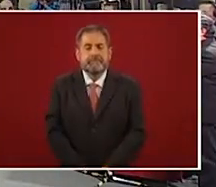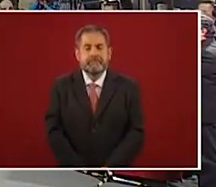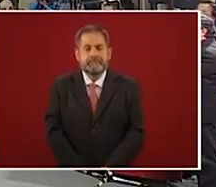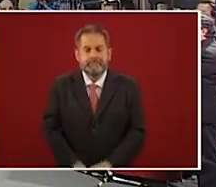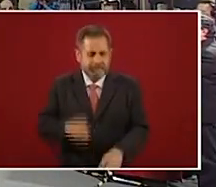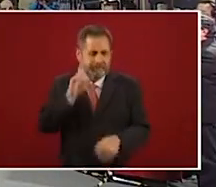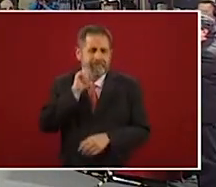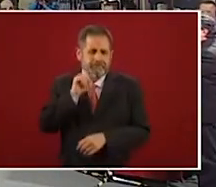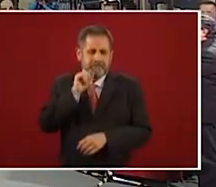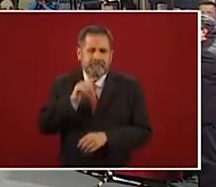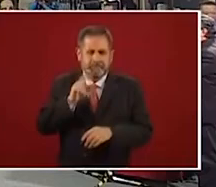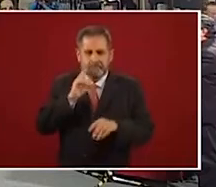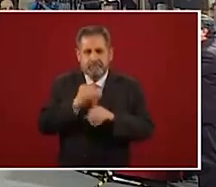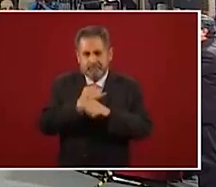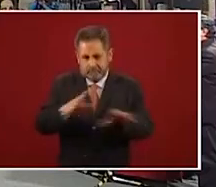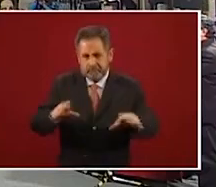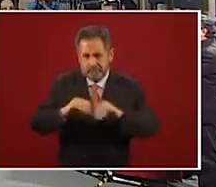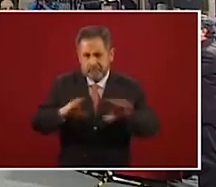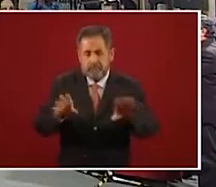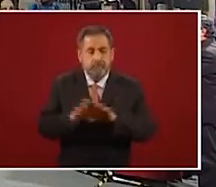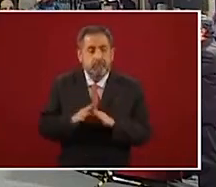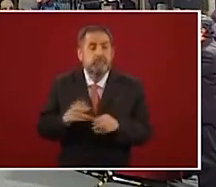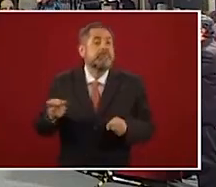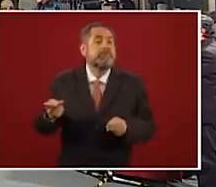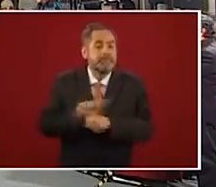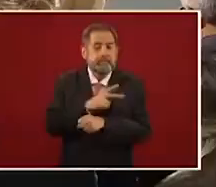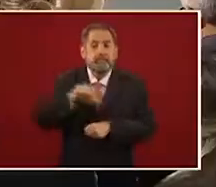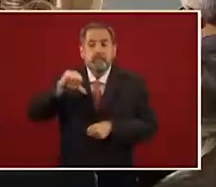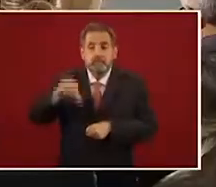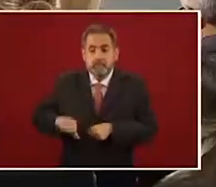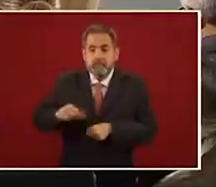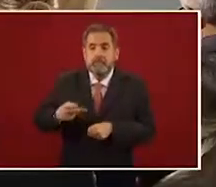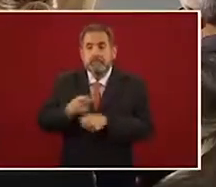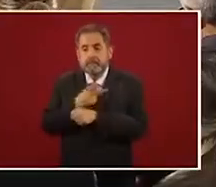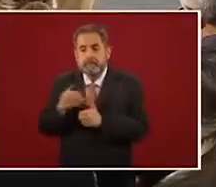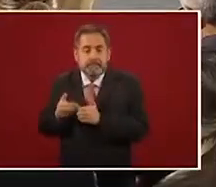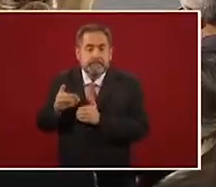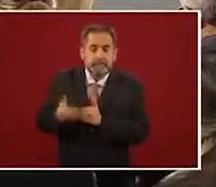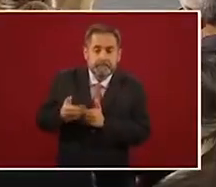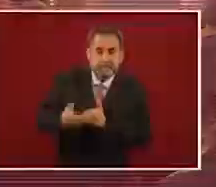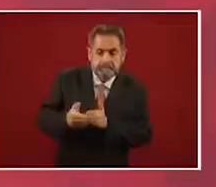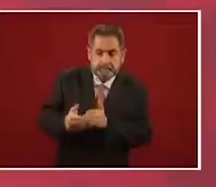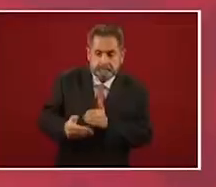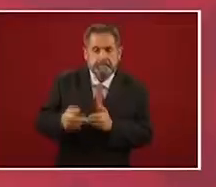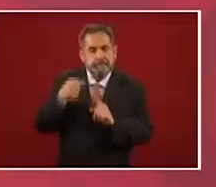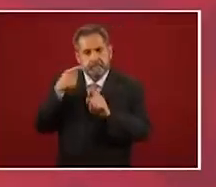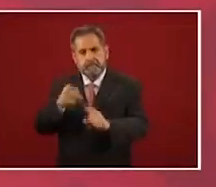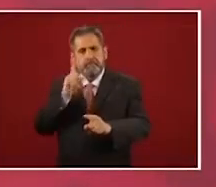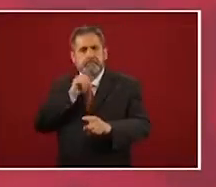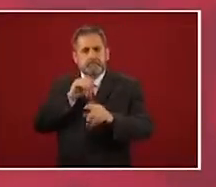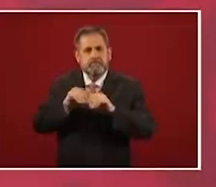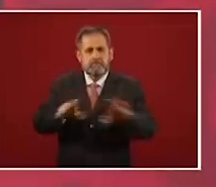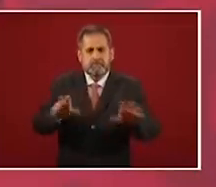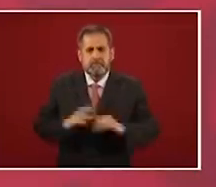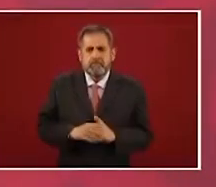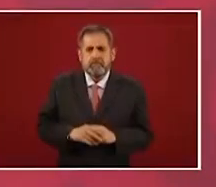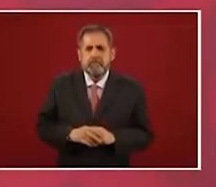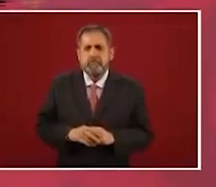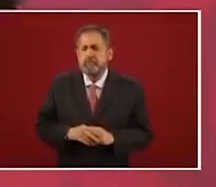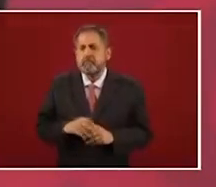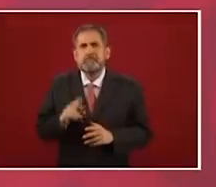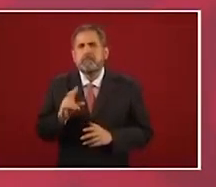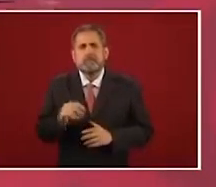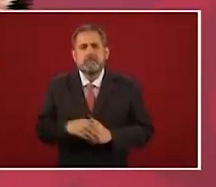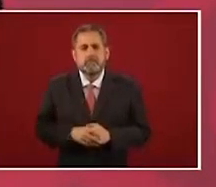Sí, mañana vamos a informar cómo avanzamos, cómo hemos avanzado en ese propósito. O sea, no vamos